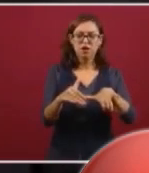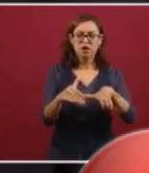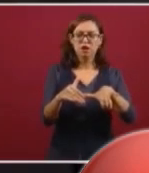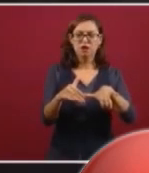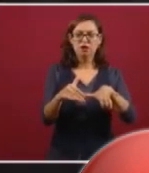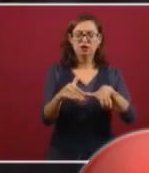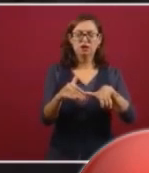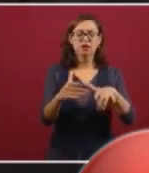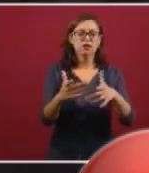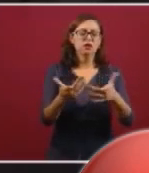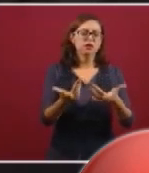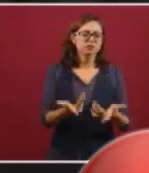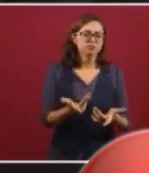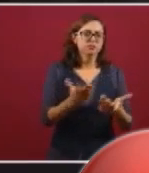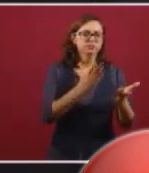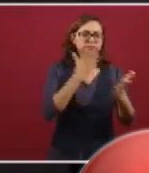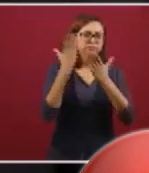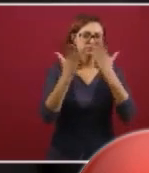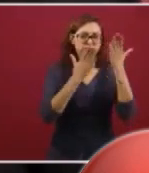al colegio militar,